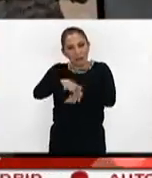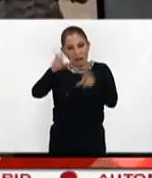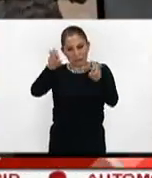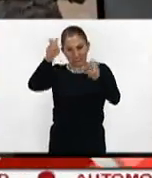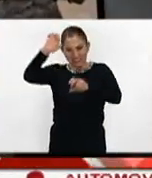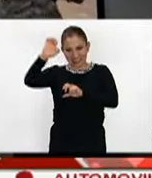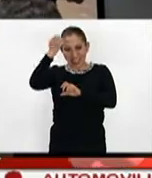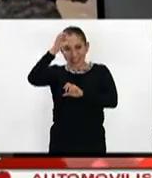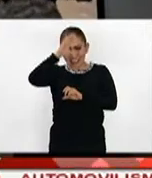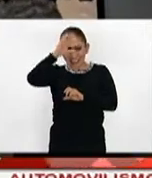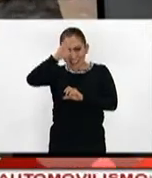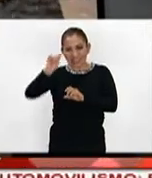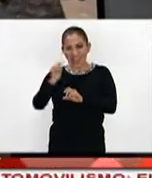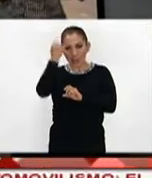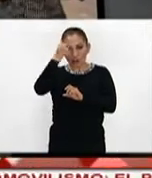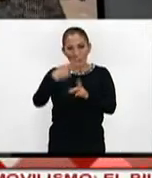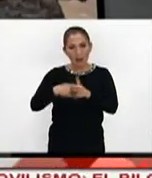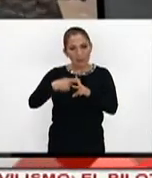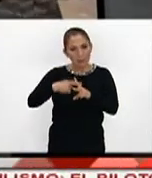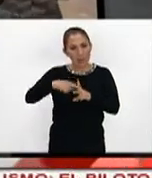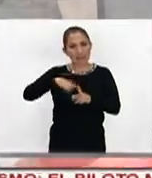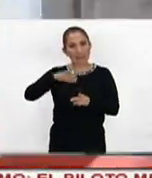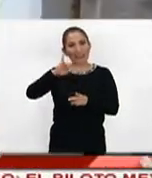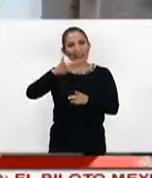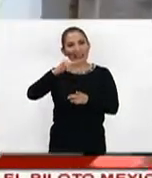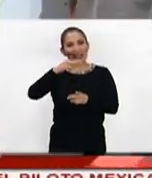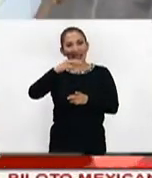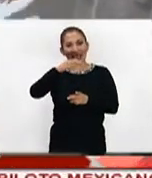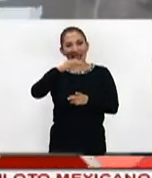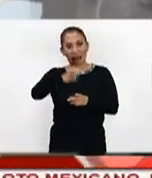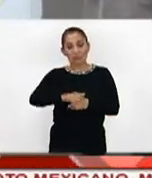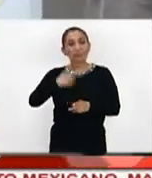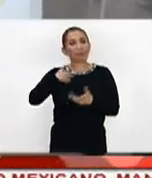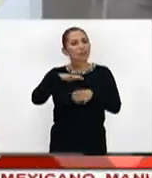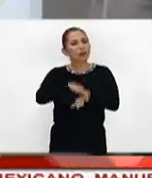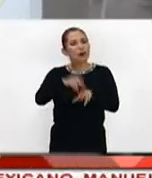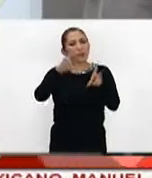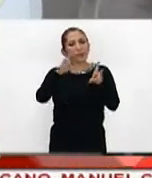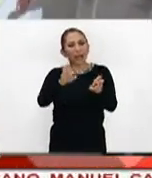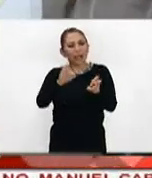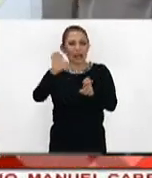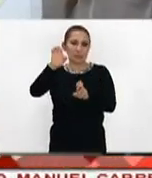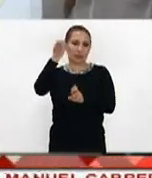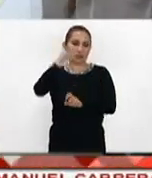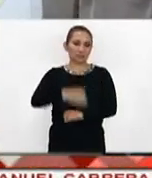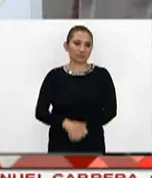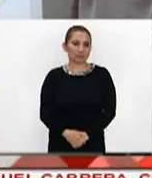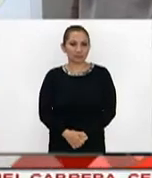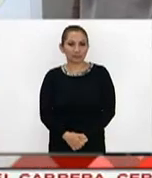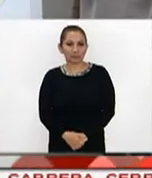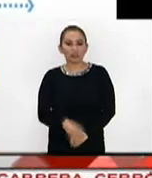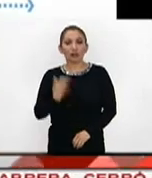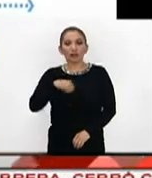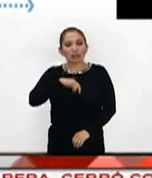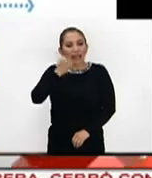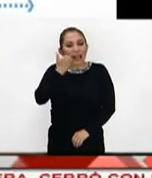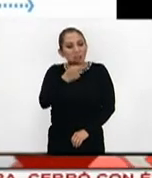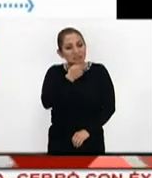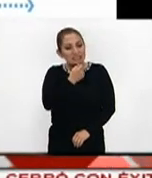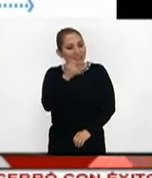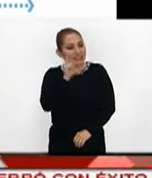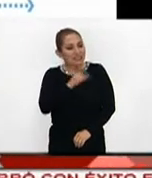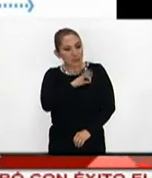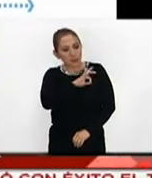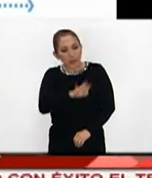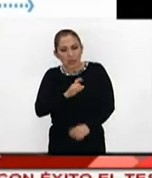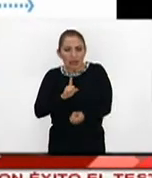STEM, ciencia, tecnología, ingeniería y matemáticas, por sus siglas en inglés, relacionadas con el espacio. Buscamos que las niñas